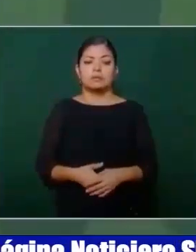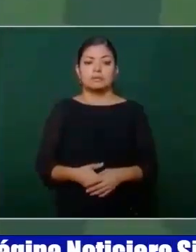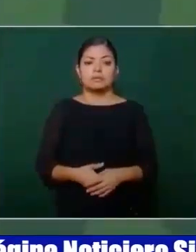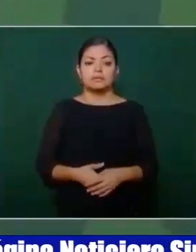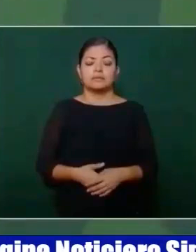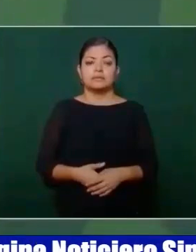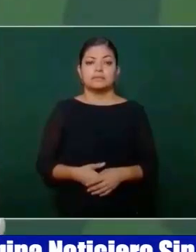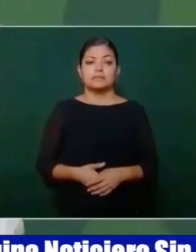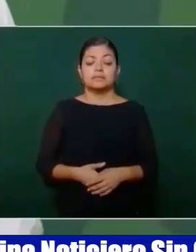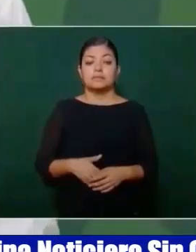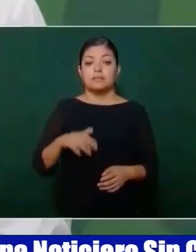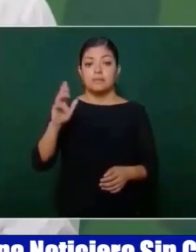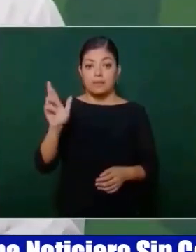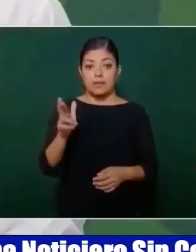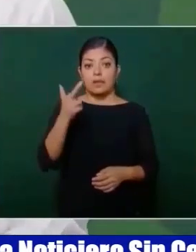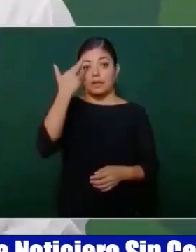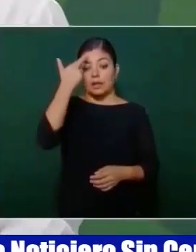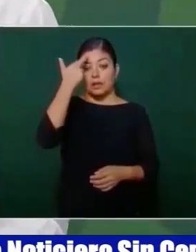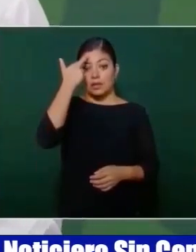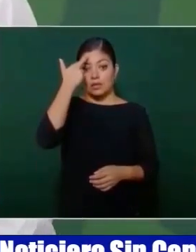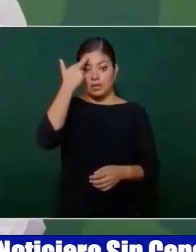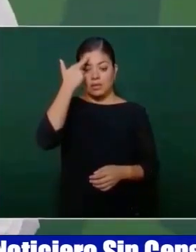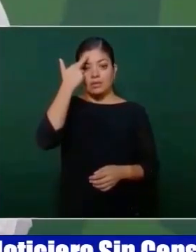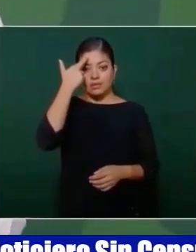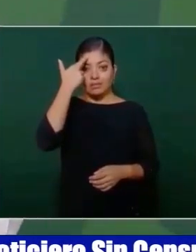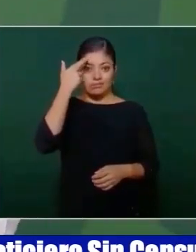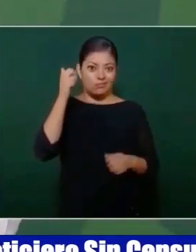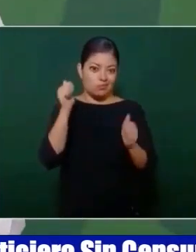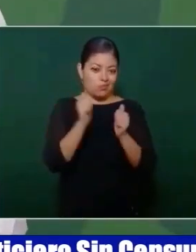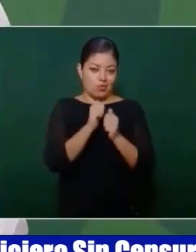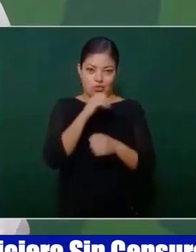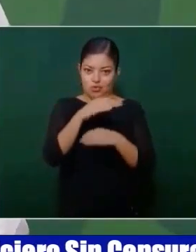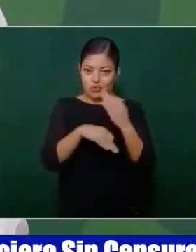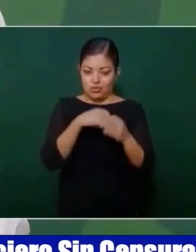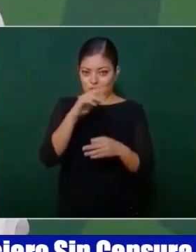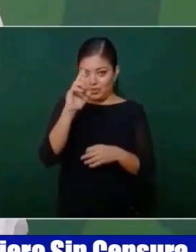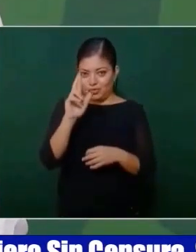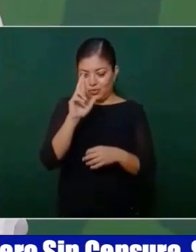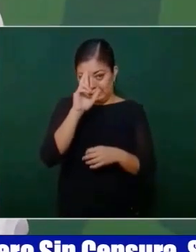Acuérdense, con todo respeto, que el señor Blinken